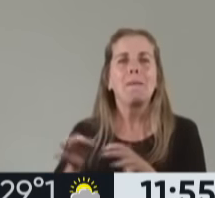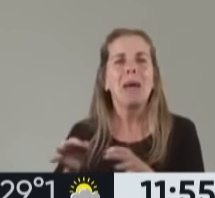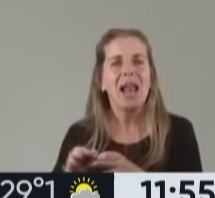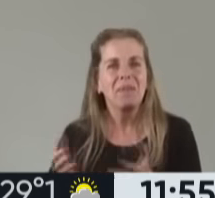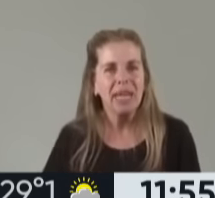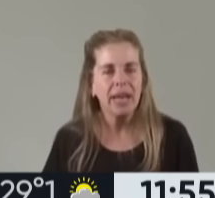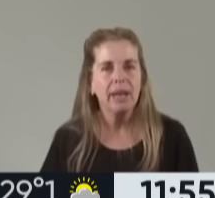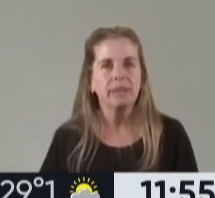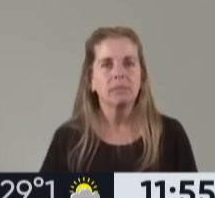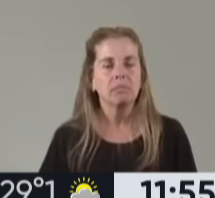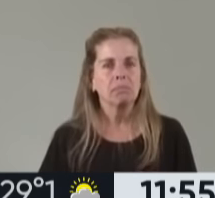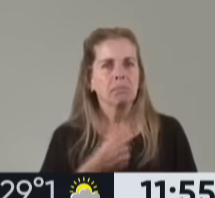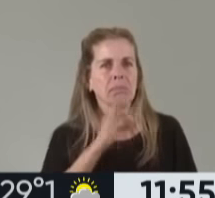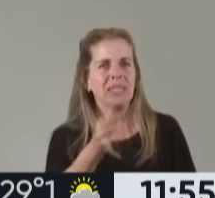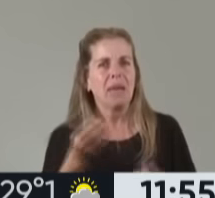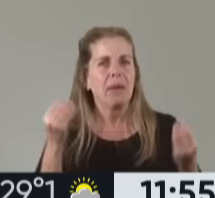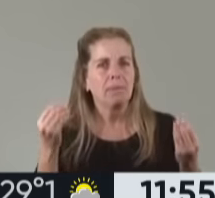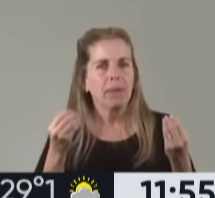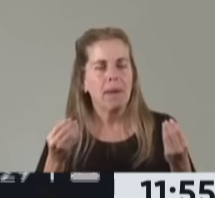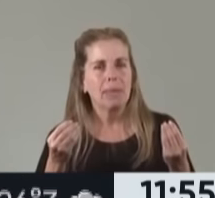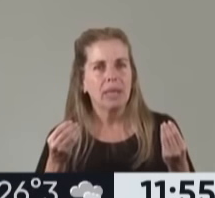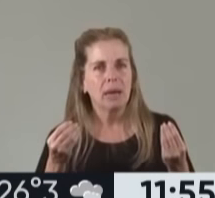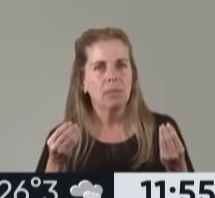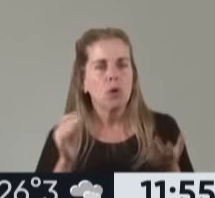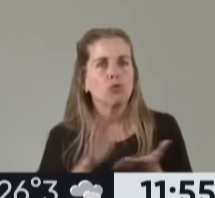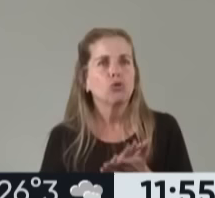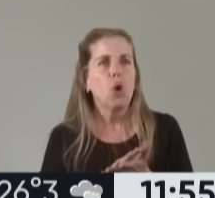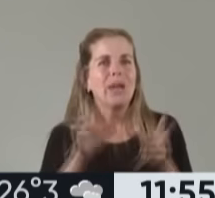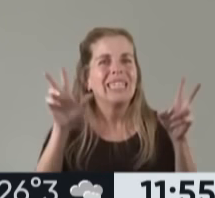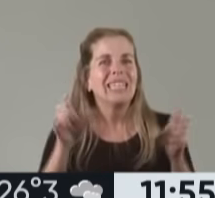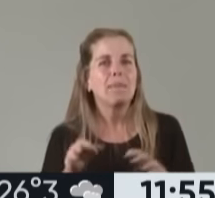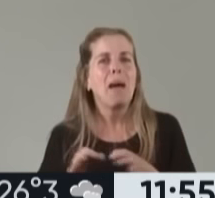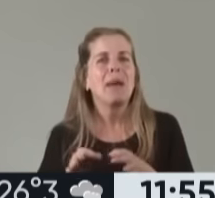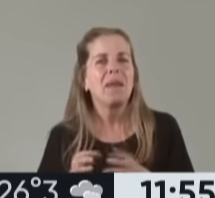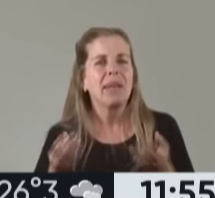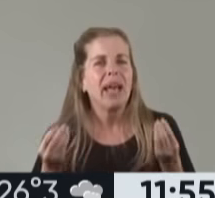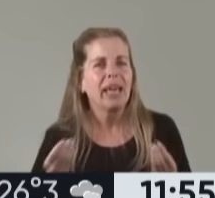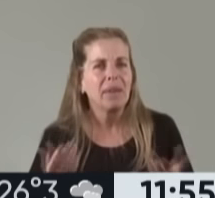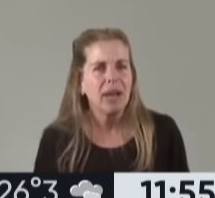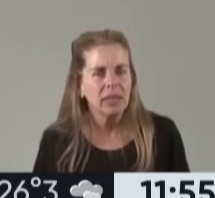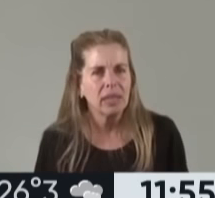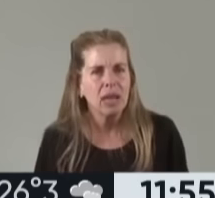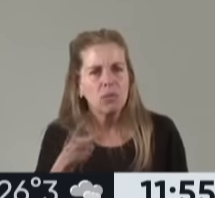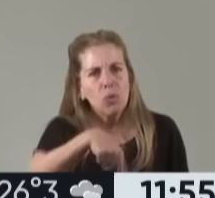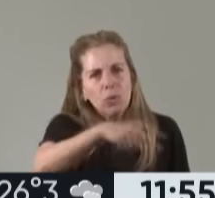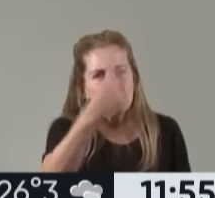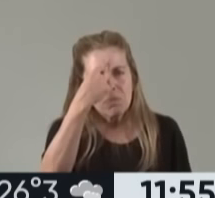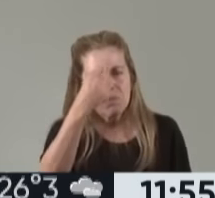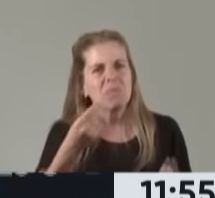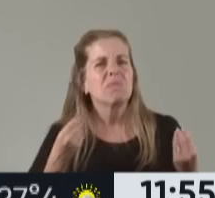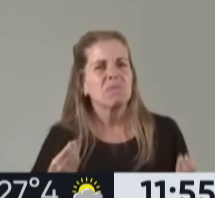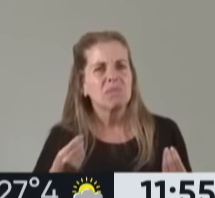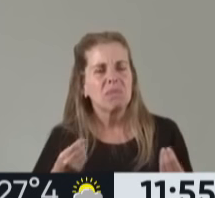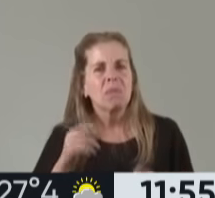implantada. ¿Se va a cambiar la política argentina en torno a la causa Malvinas? ¿Se va a consultar a los habitantes de esas islas en torno a